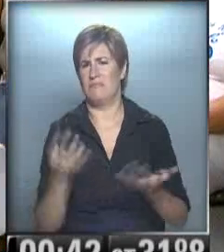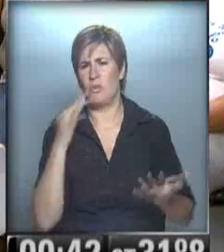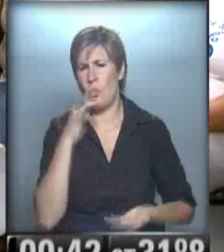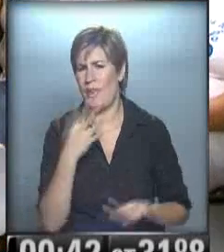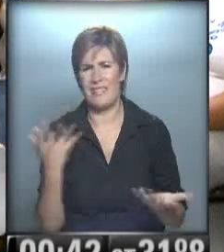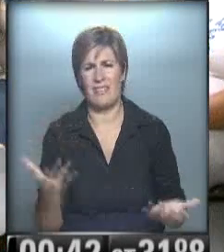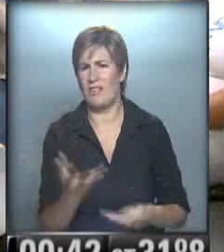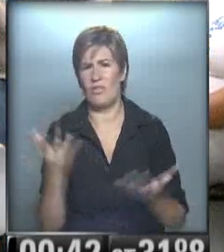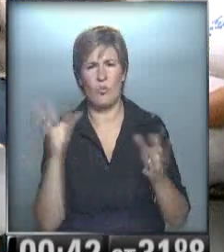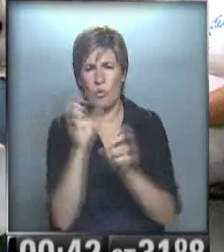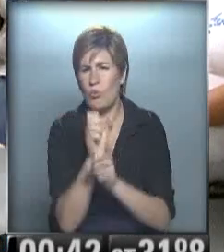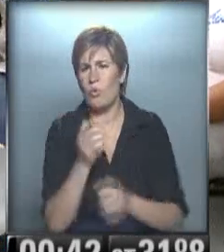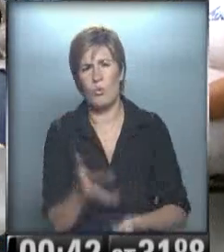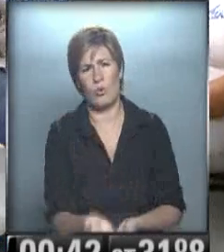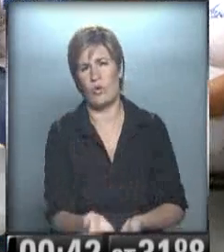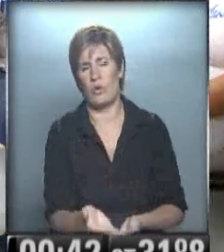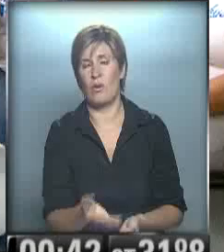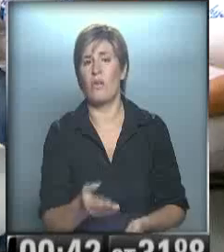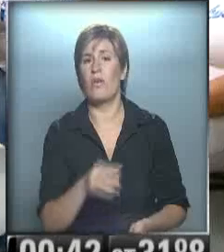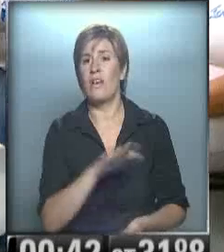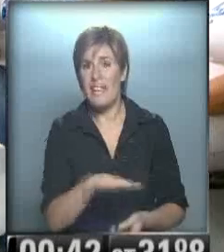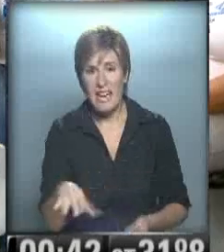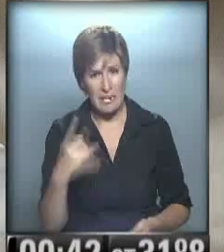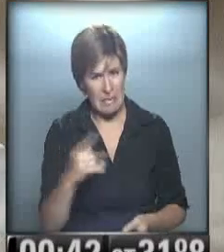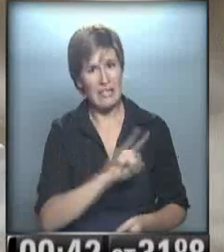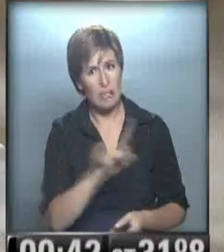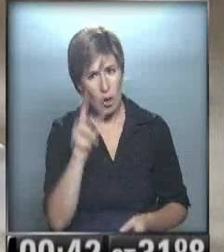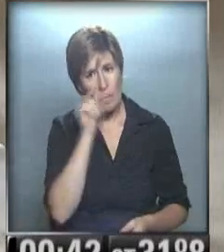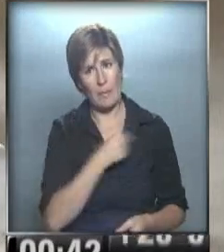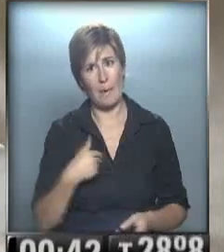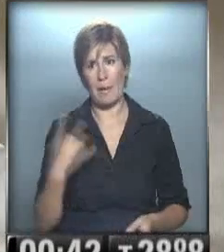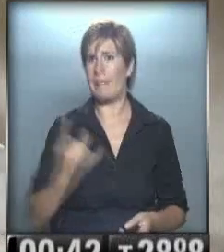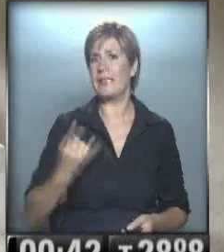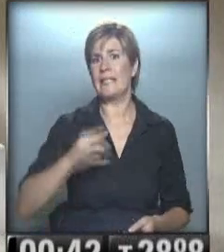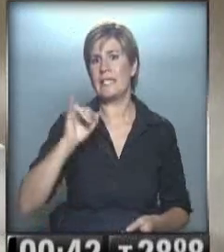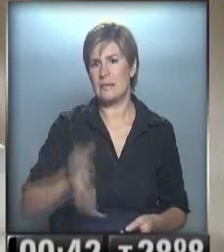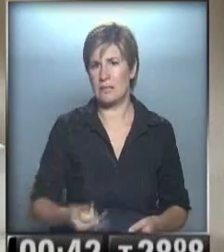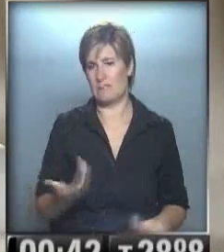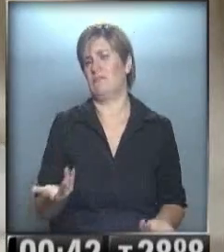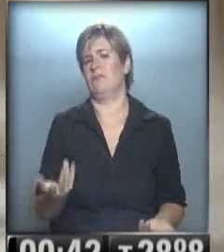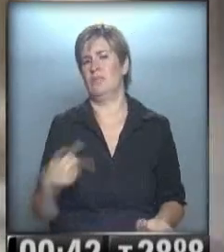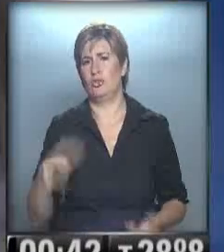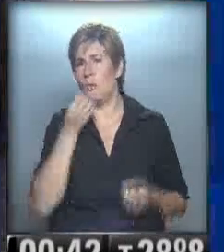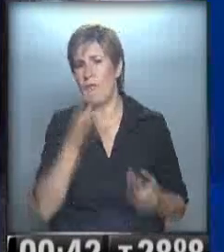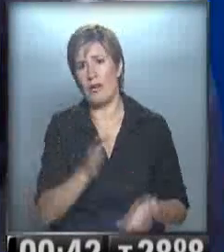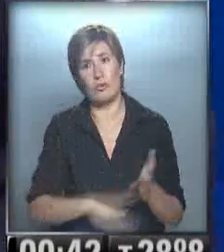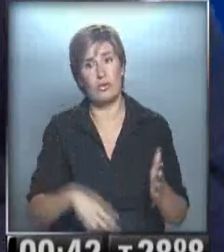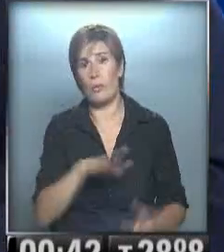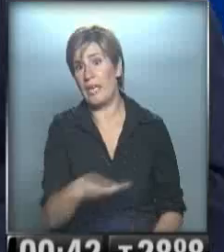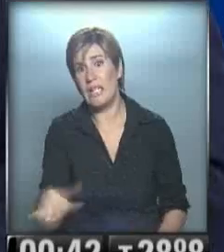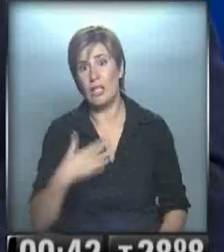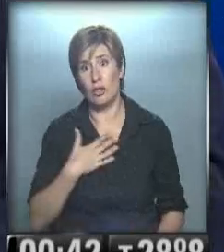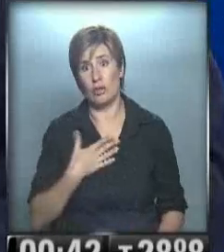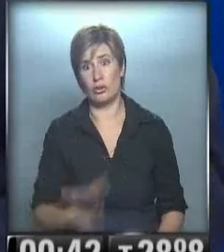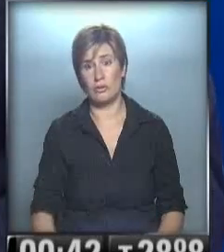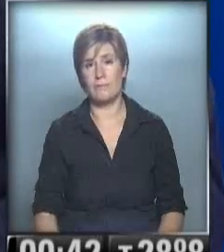no mienten, pero los papás sí mienten. Entonces, ¿qué es lo que mentimos si nosotros decimos la verdad de nuestros hijos? ¿Qué le